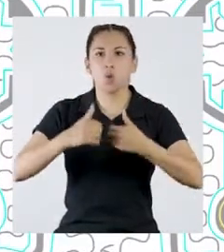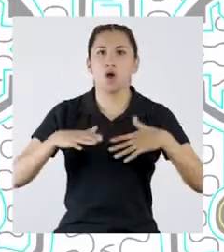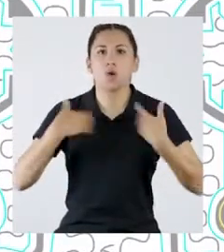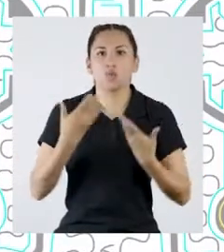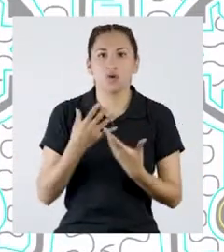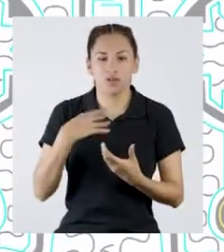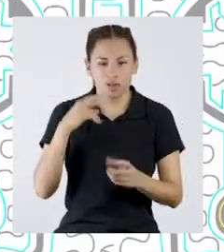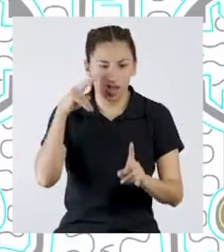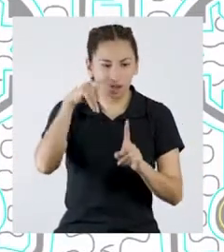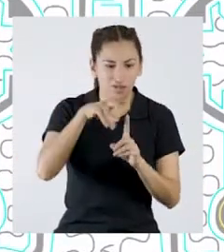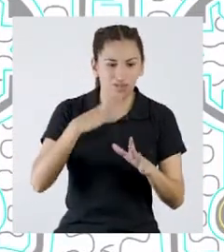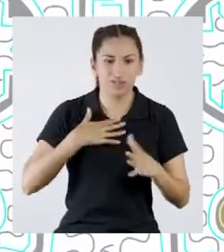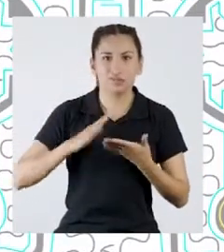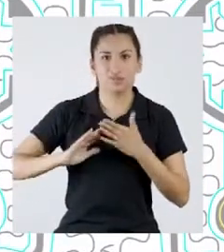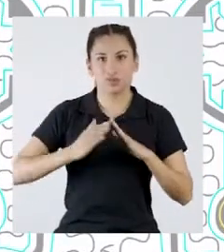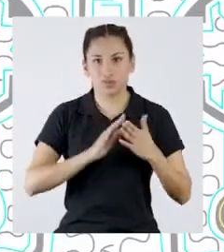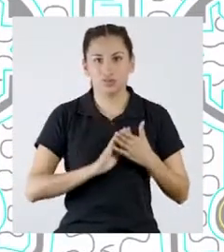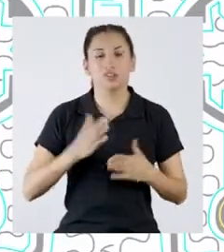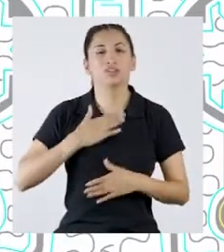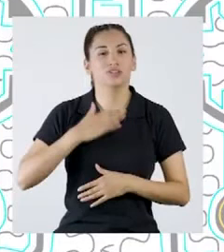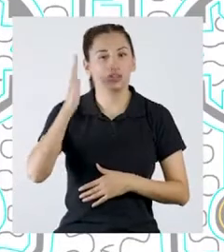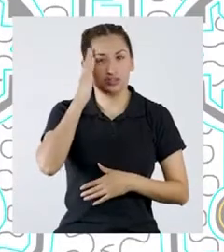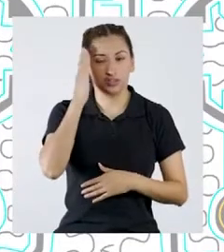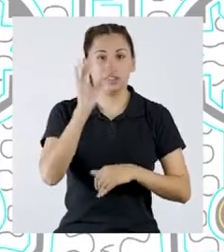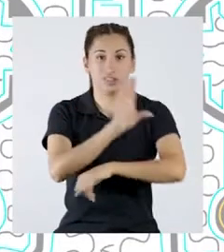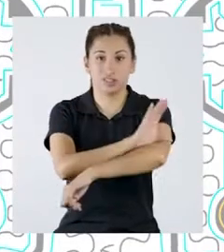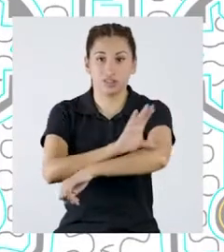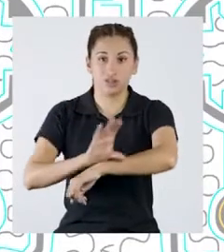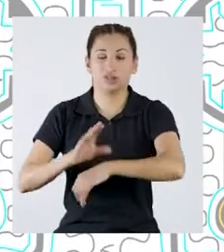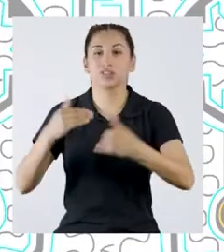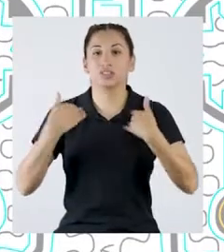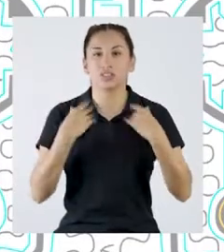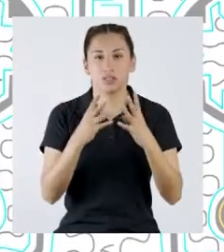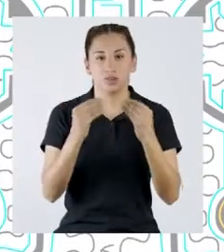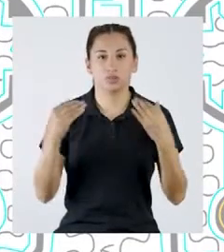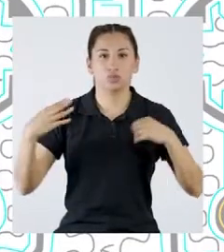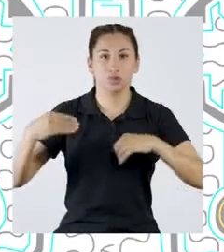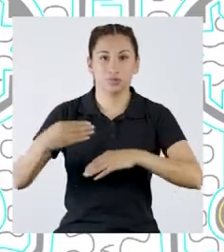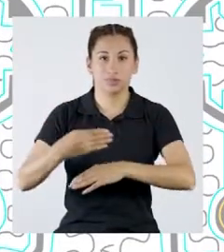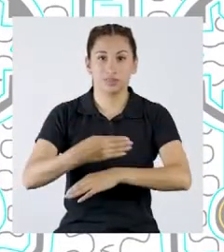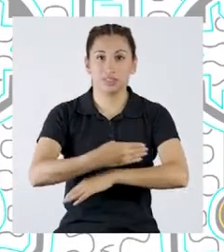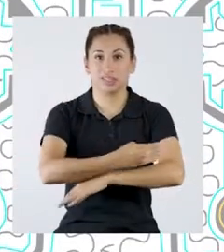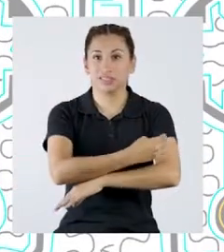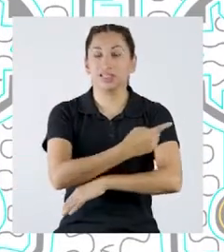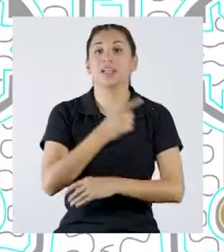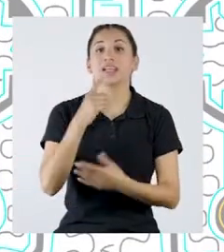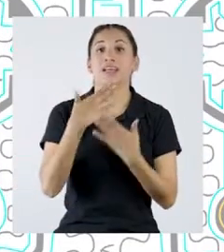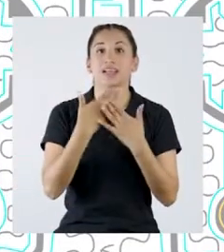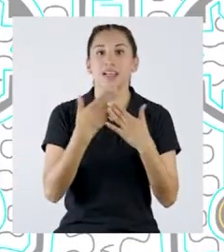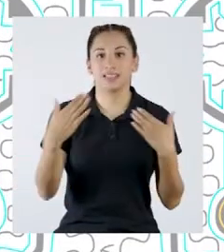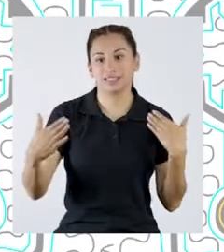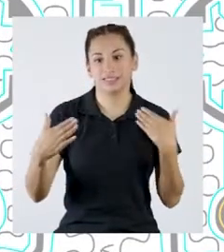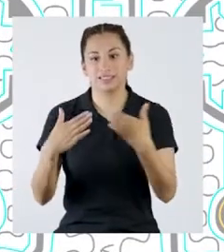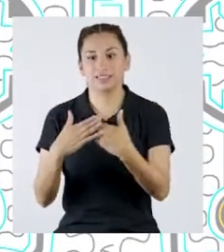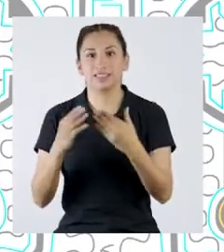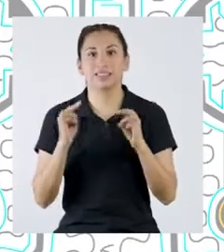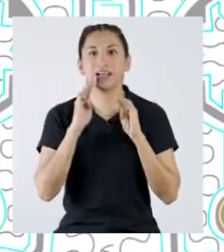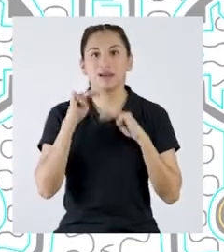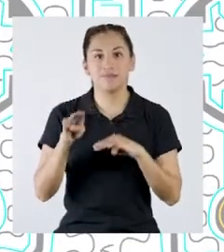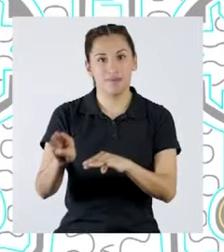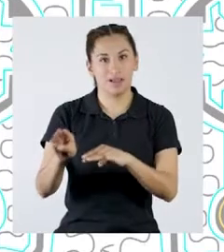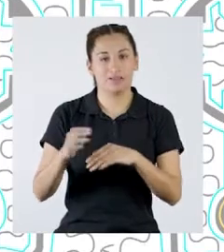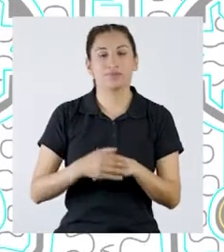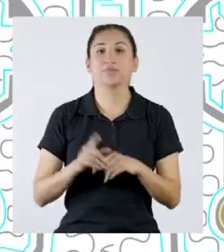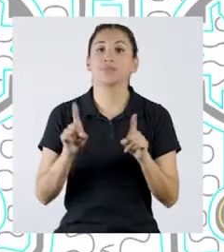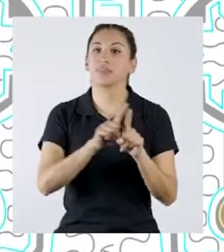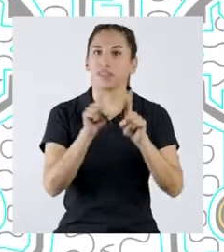cuáles puedo encontrar en mi comunidad. Yo sé que en la costa hay muchos peces, gracias a la cercanía al